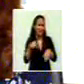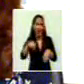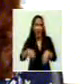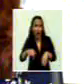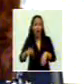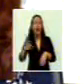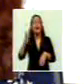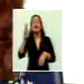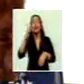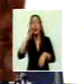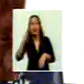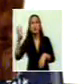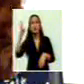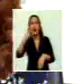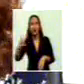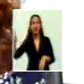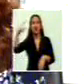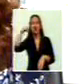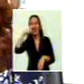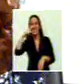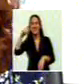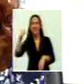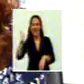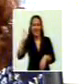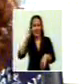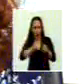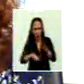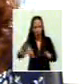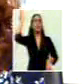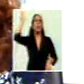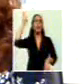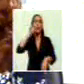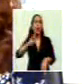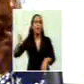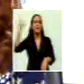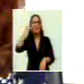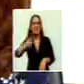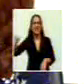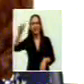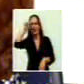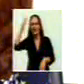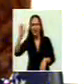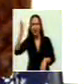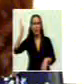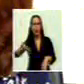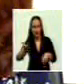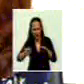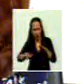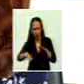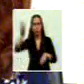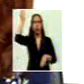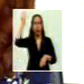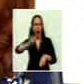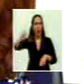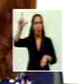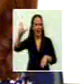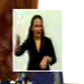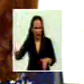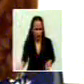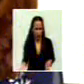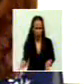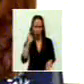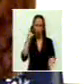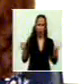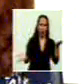.476, es un aumento del 2.165 por ciento desde el año